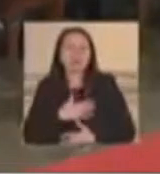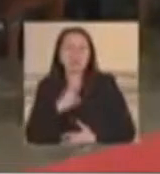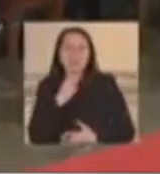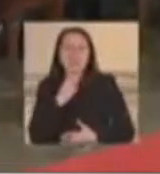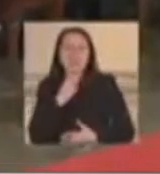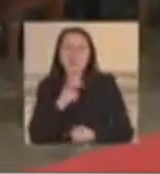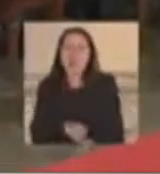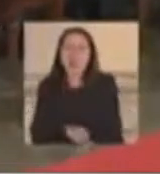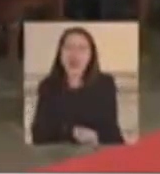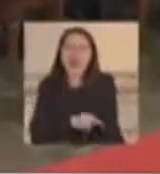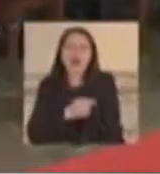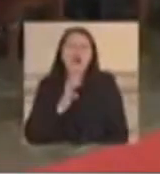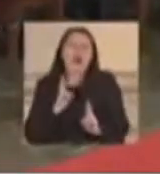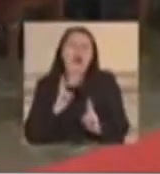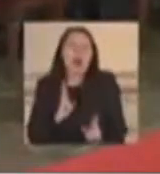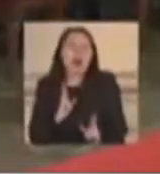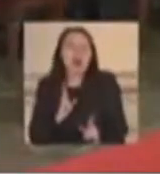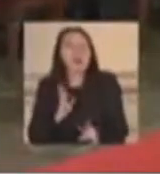más larga.